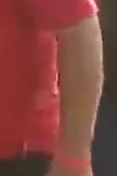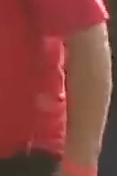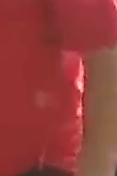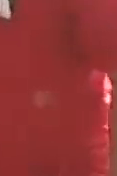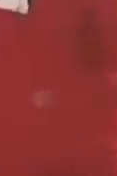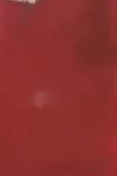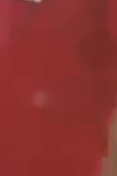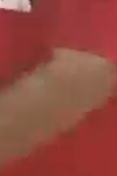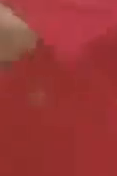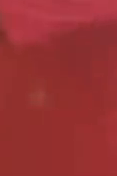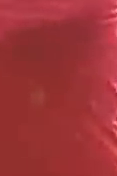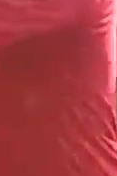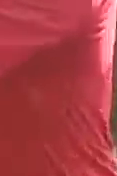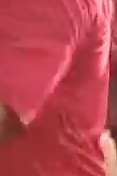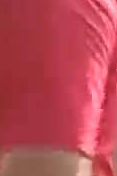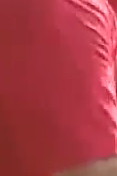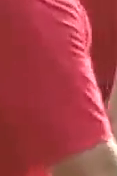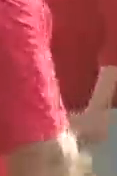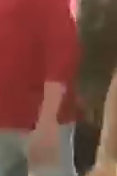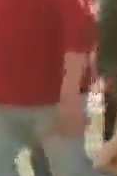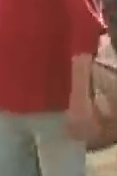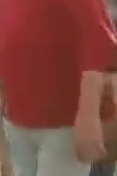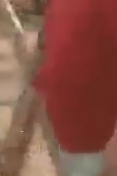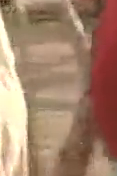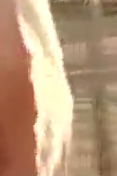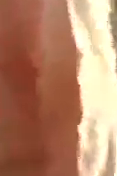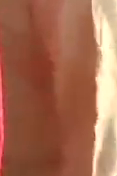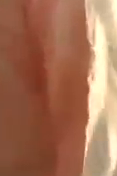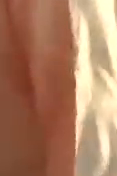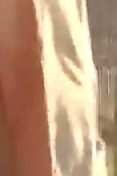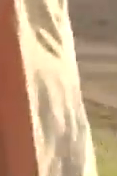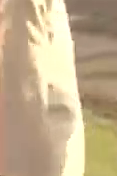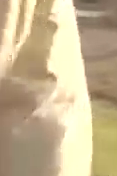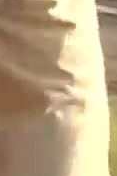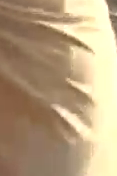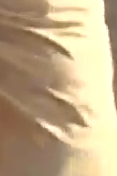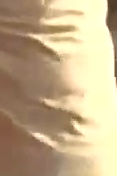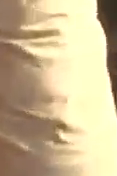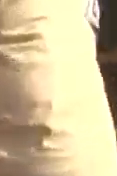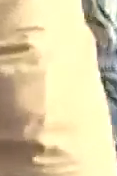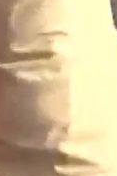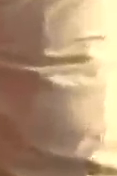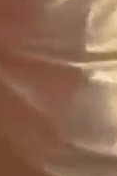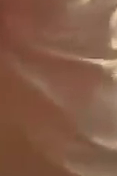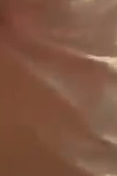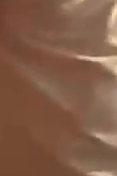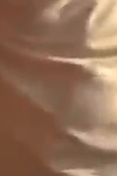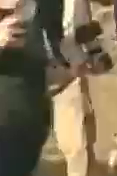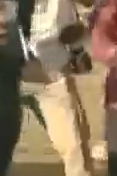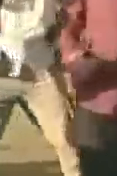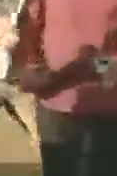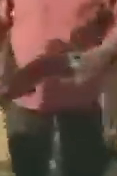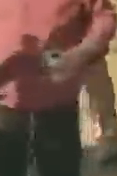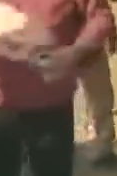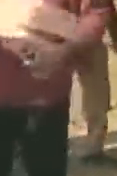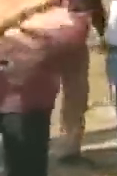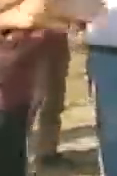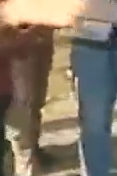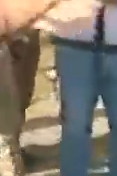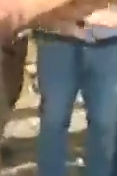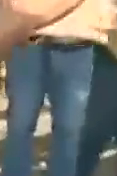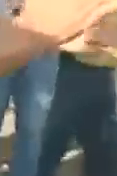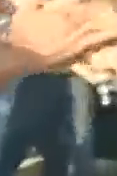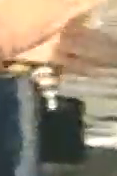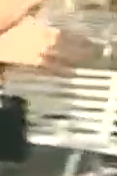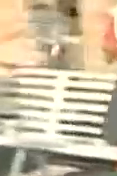Específicamente desde el municipio Simón Planas, en el sector La Miel, donde está ubicada la comuna socialista El